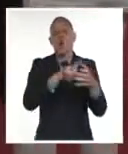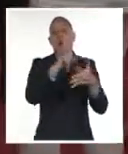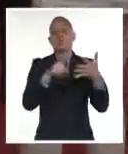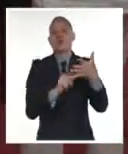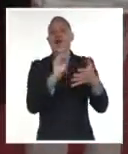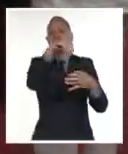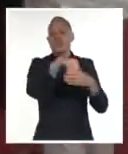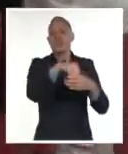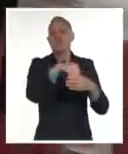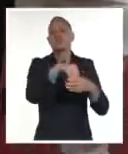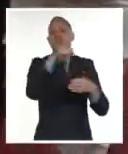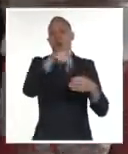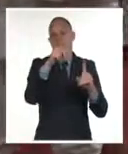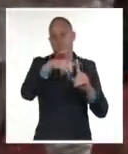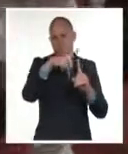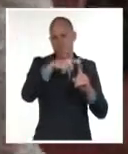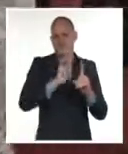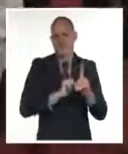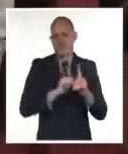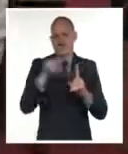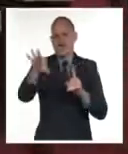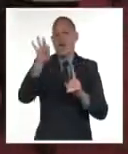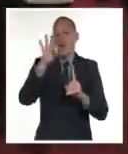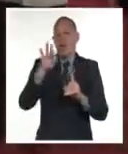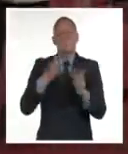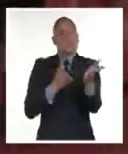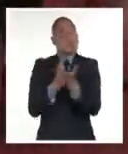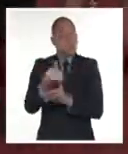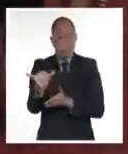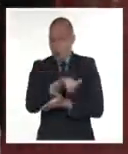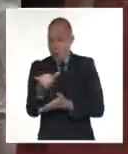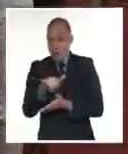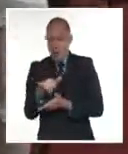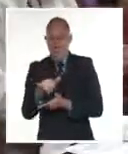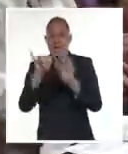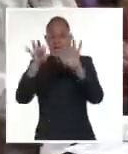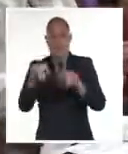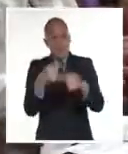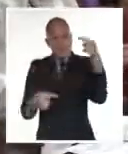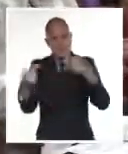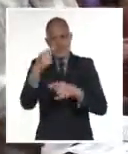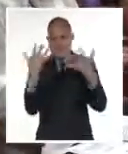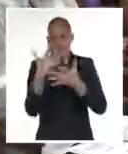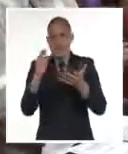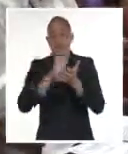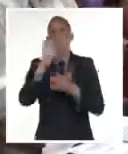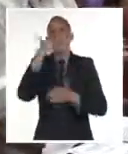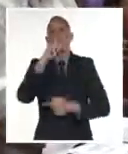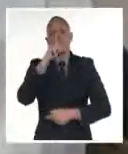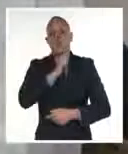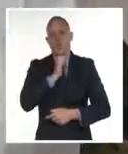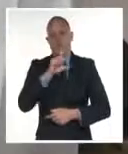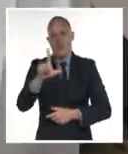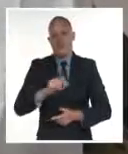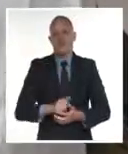partido y se ratificó como el primer secretario en Las Tunas a Manuel René Pérez Gallego. Desde